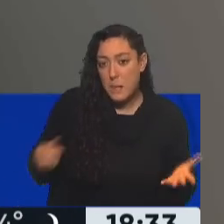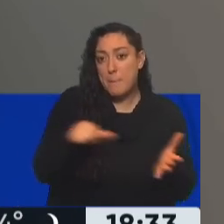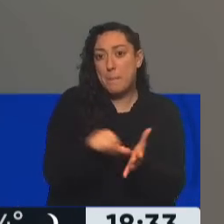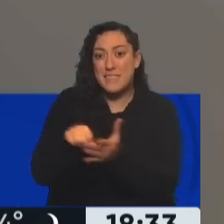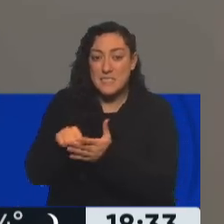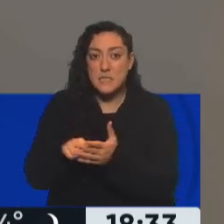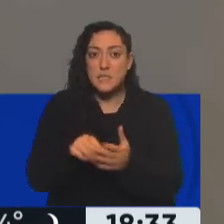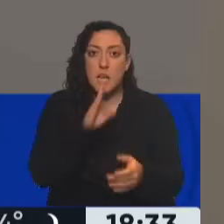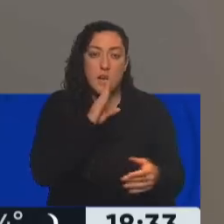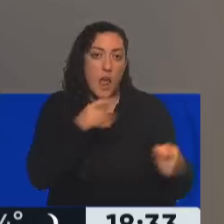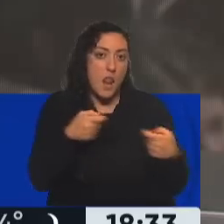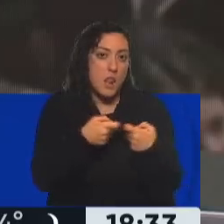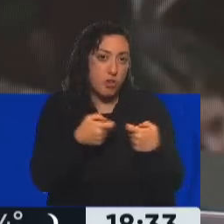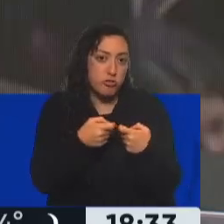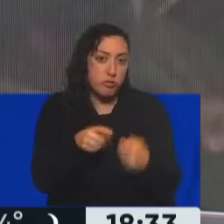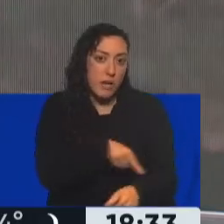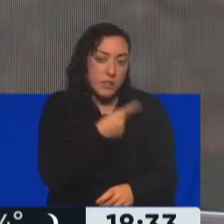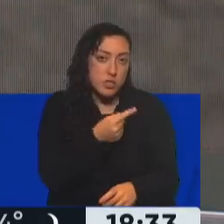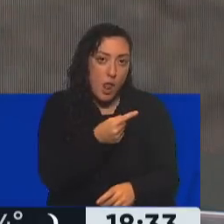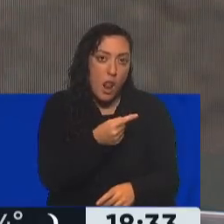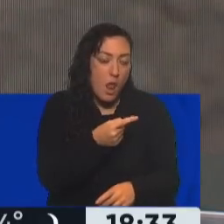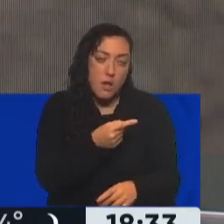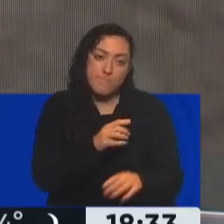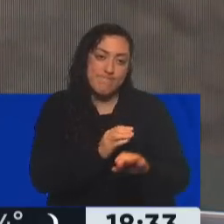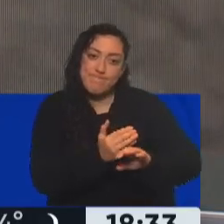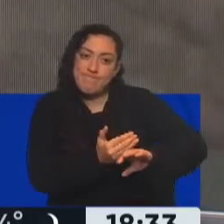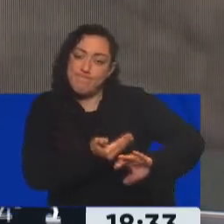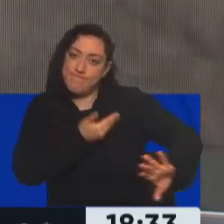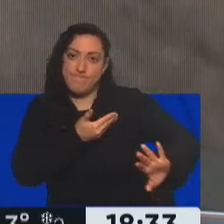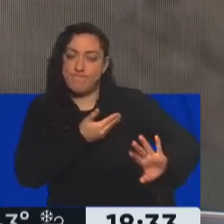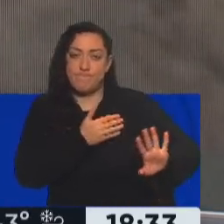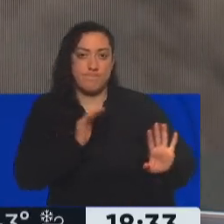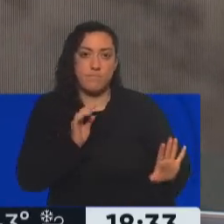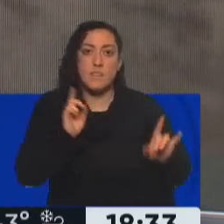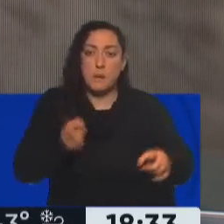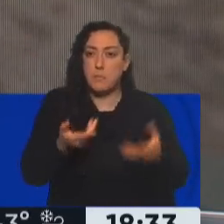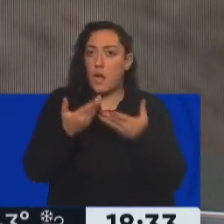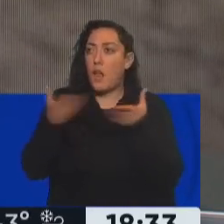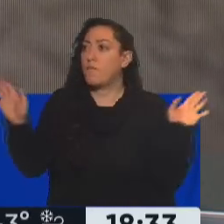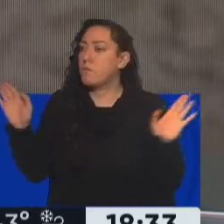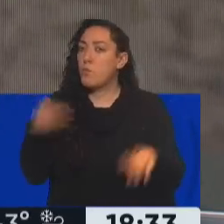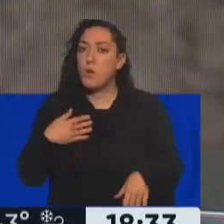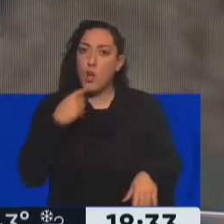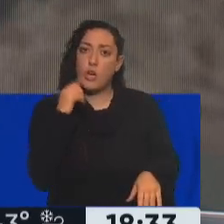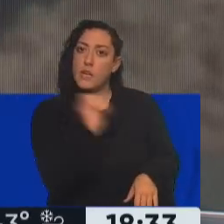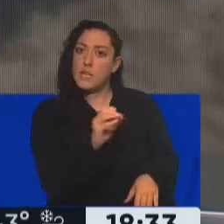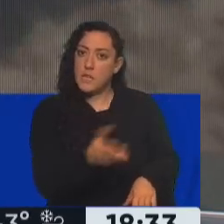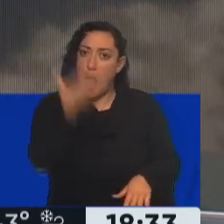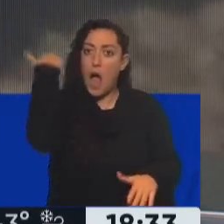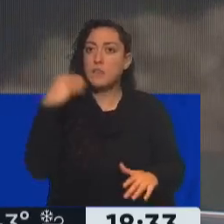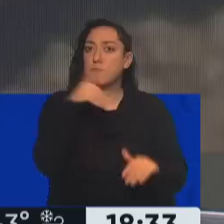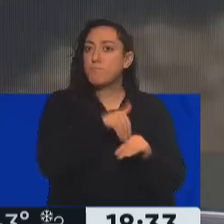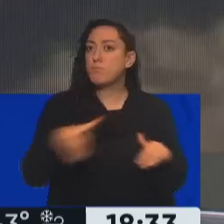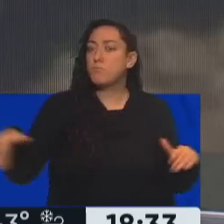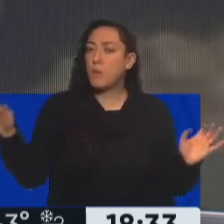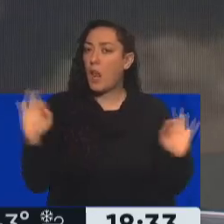tradicionalmente amigos de Israel que de repente empiezan a marcar una distancia e incluso críticas abiertas de parte de países que no lo venían haciendo de